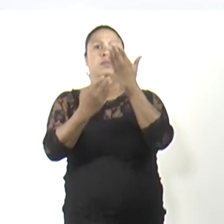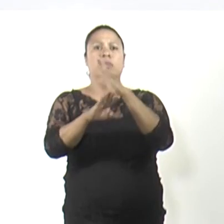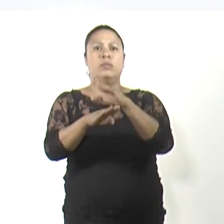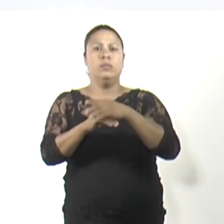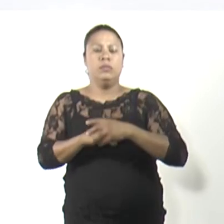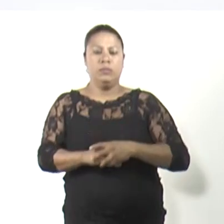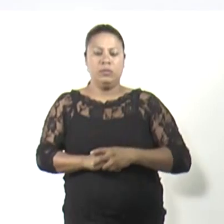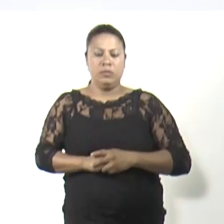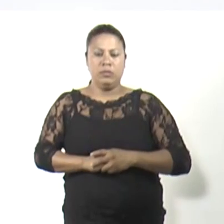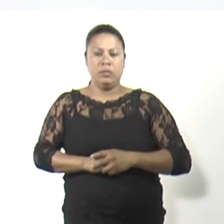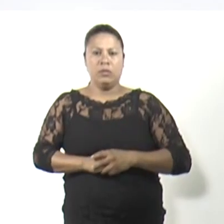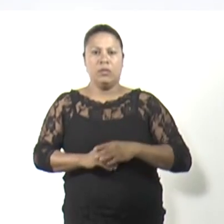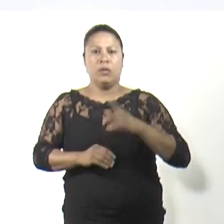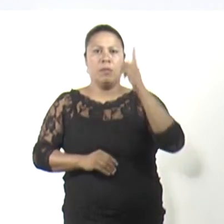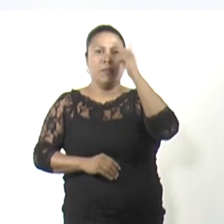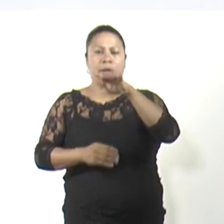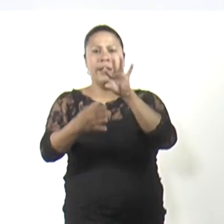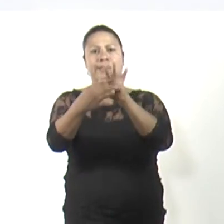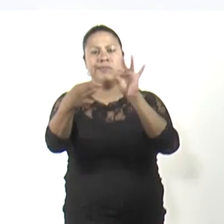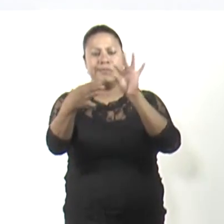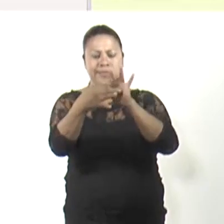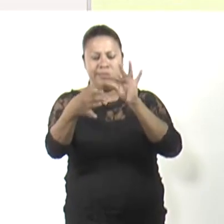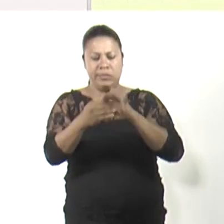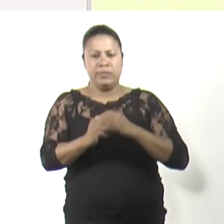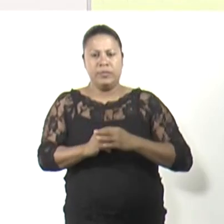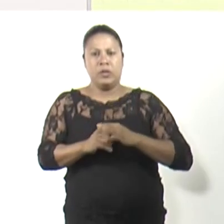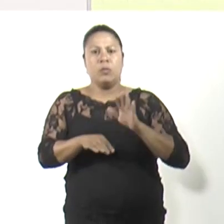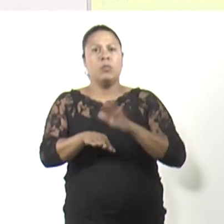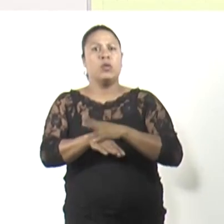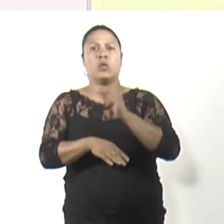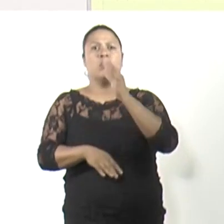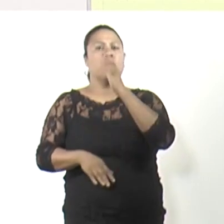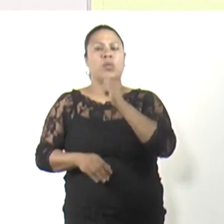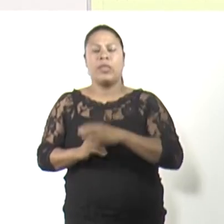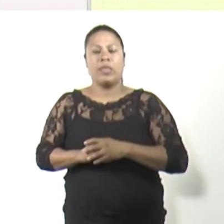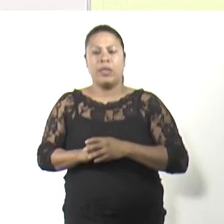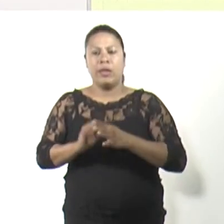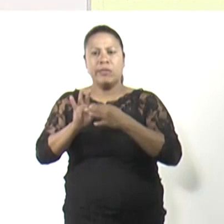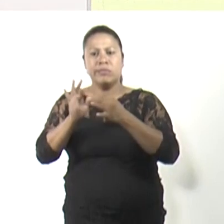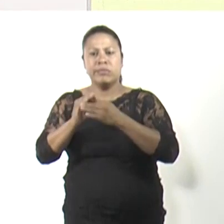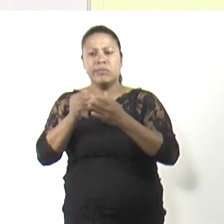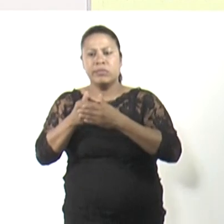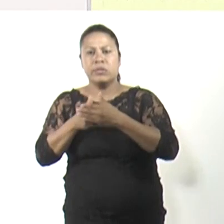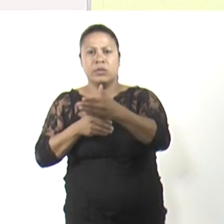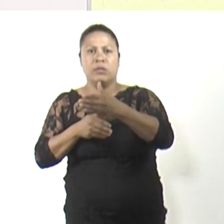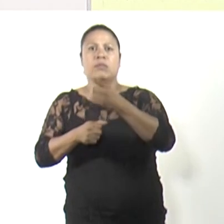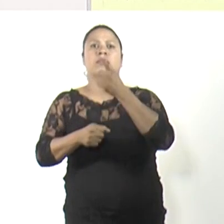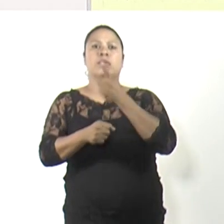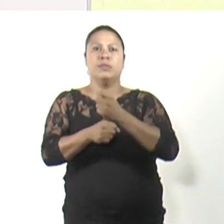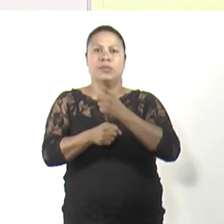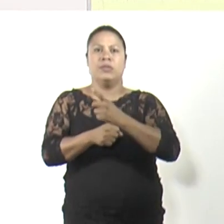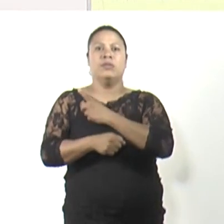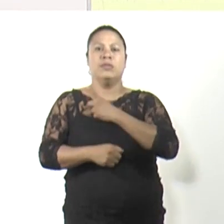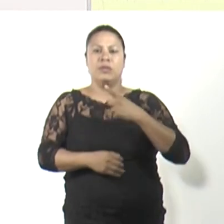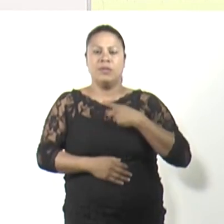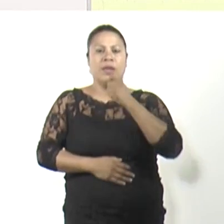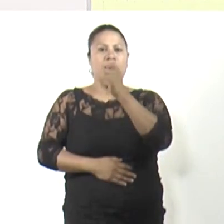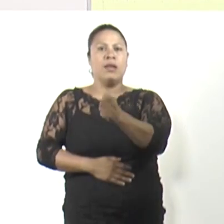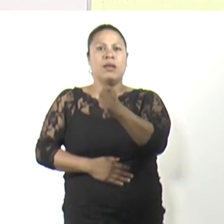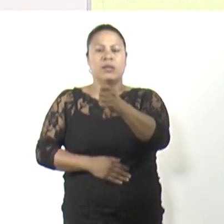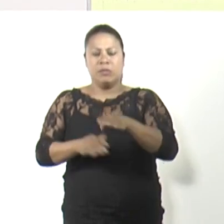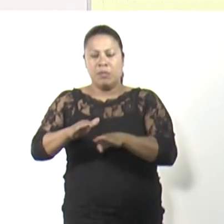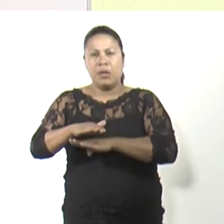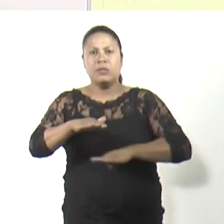dinámica de conceptualización, porque no podemos avanzar a medida que no tengamos algunas definiciones